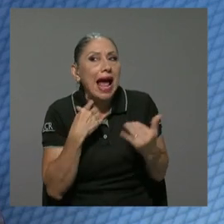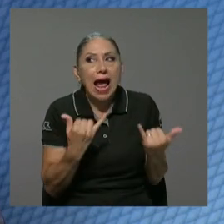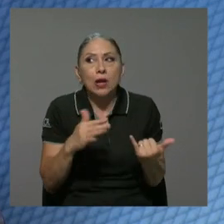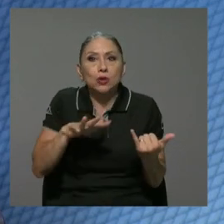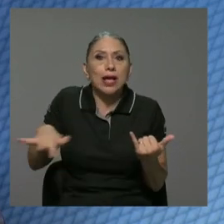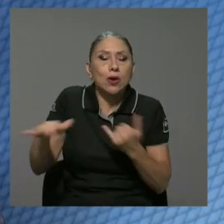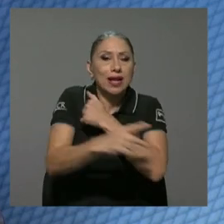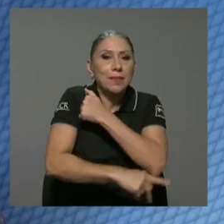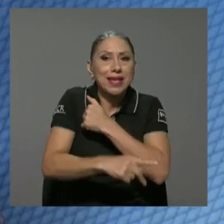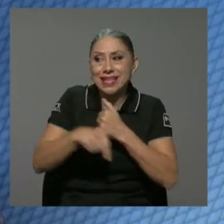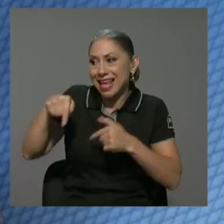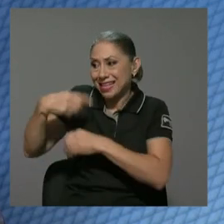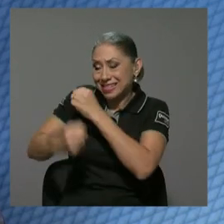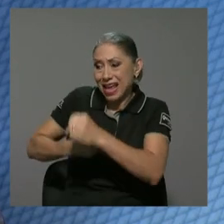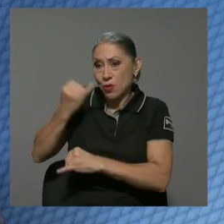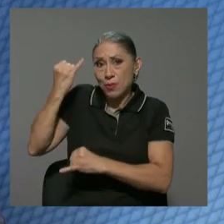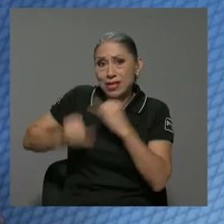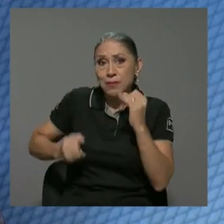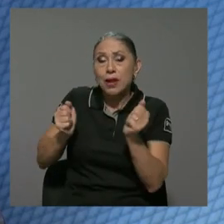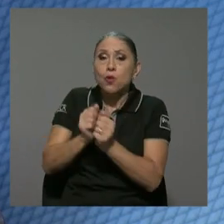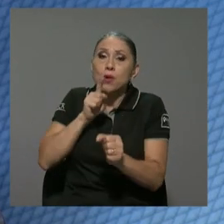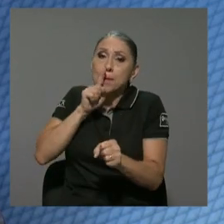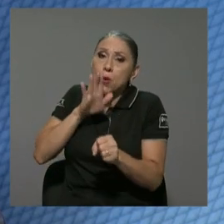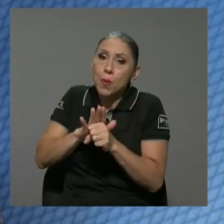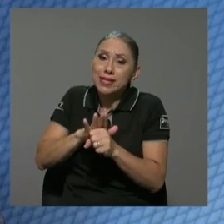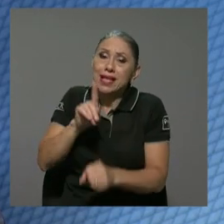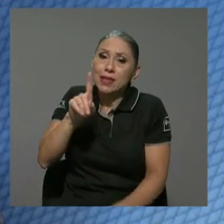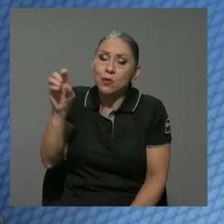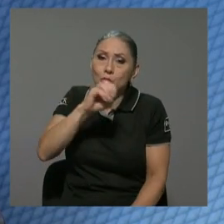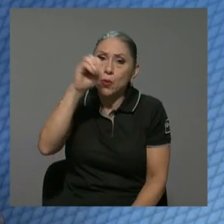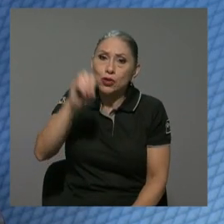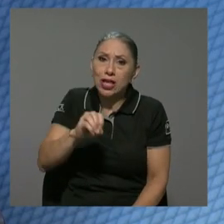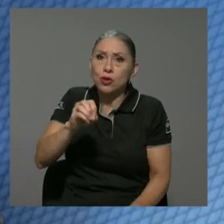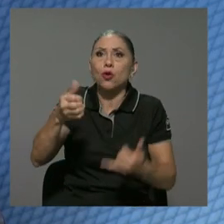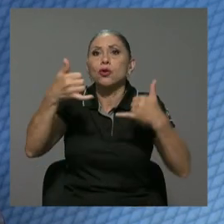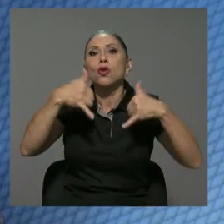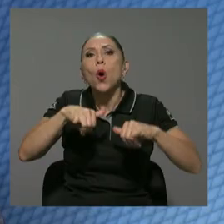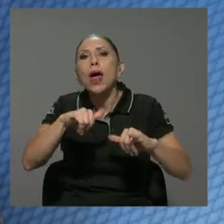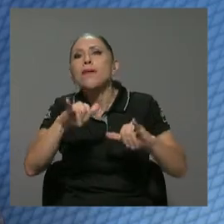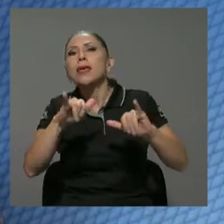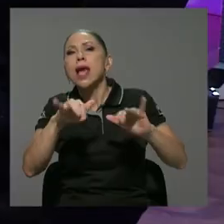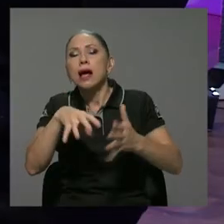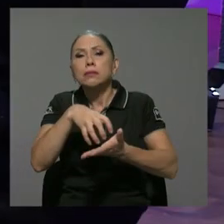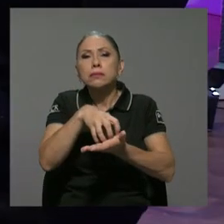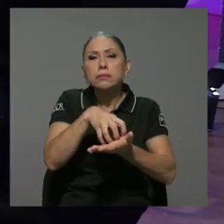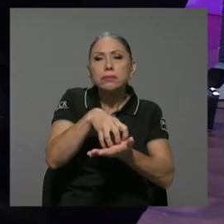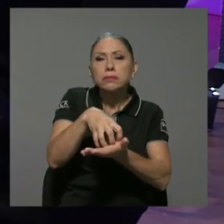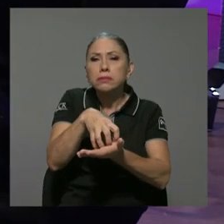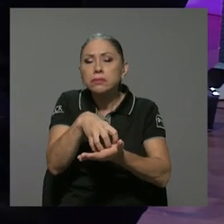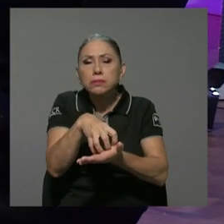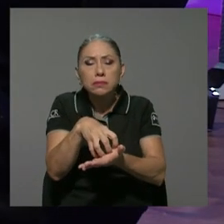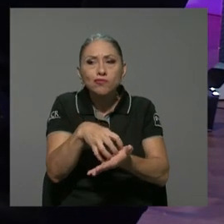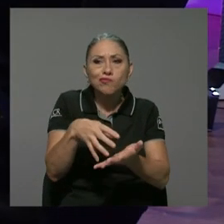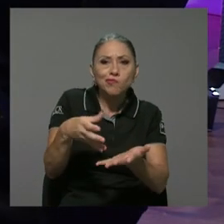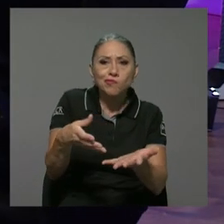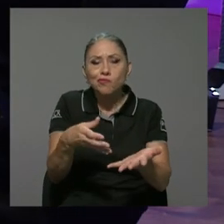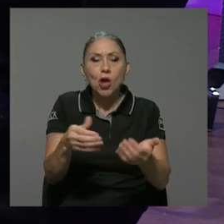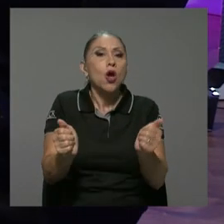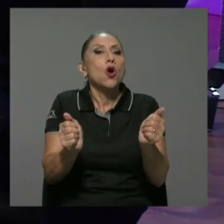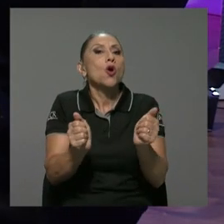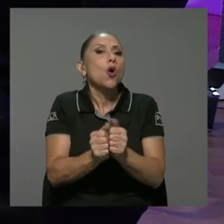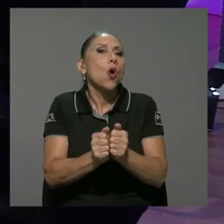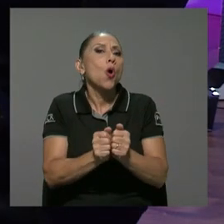con una promesa de un 1% que está todavía en cuestionamiento y con una justificación